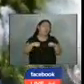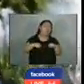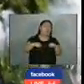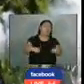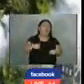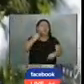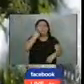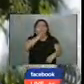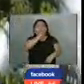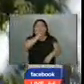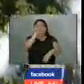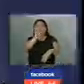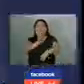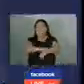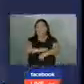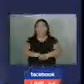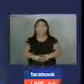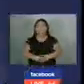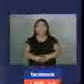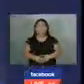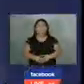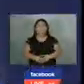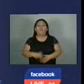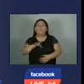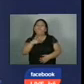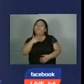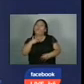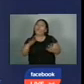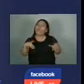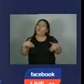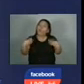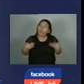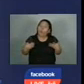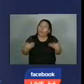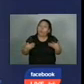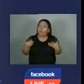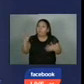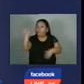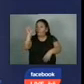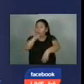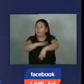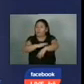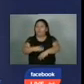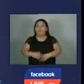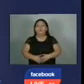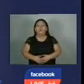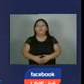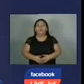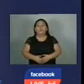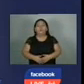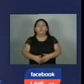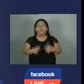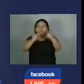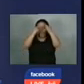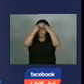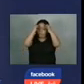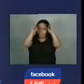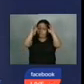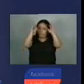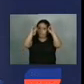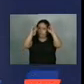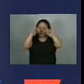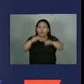fallecido por dengue en el país. Los síntomas más comunes del dengue son dolor de